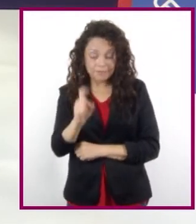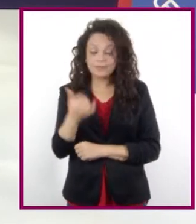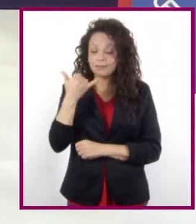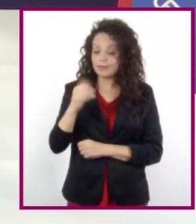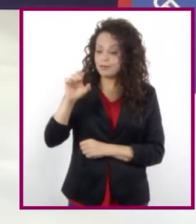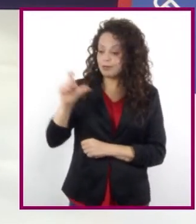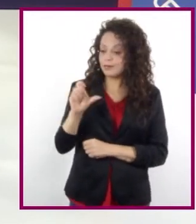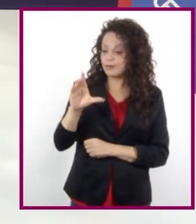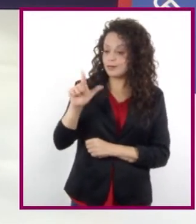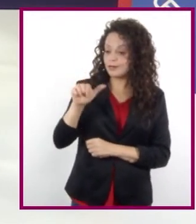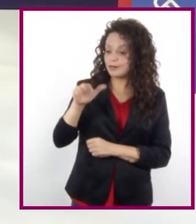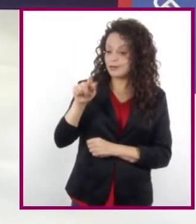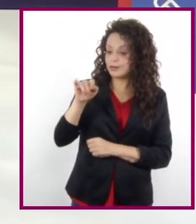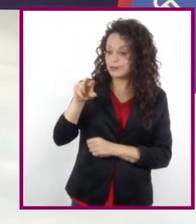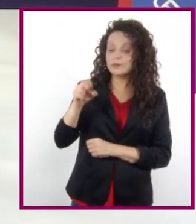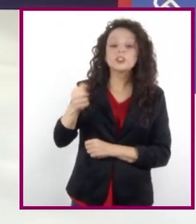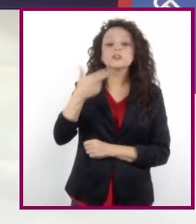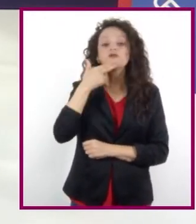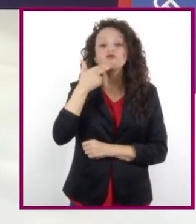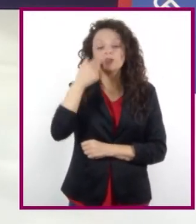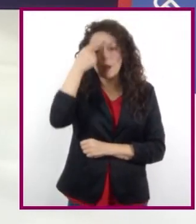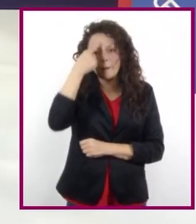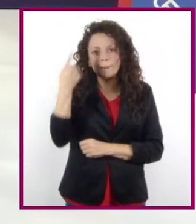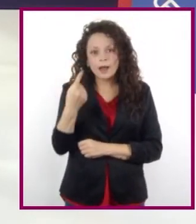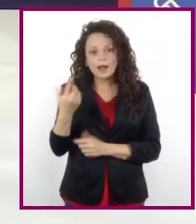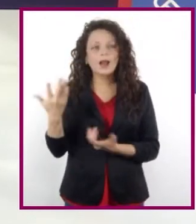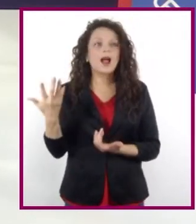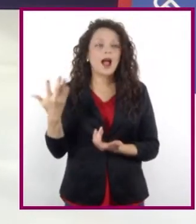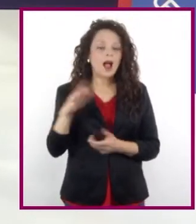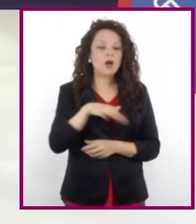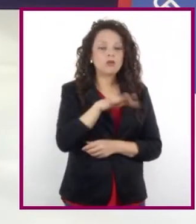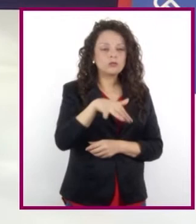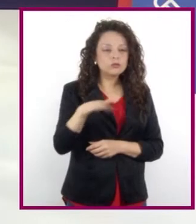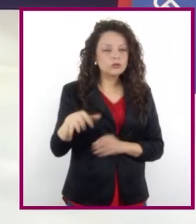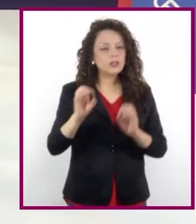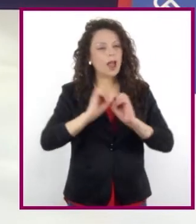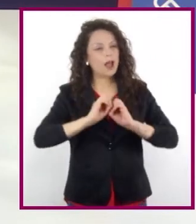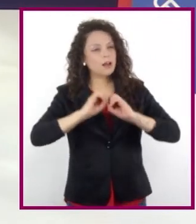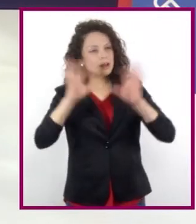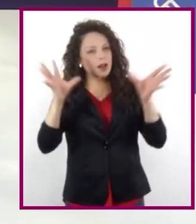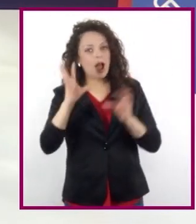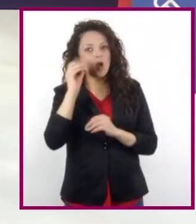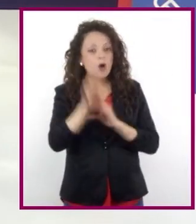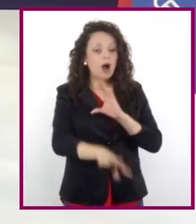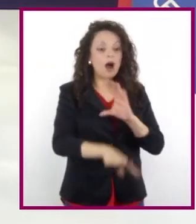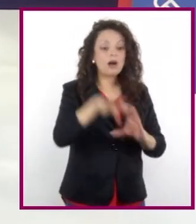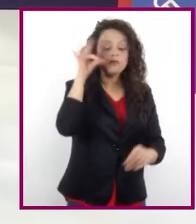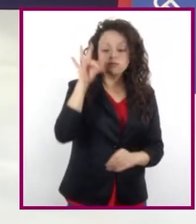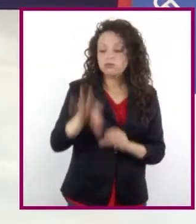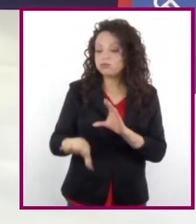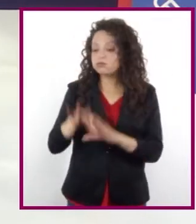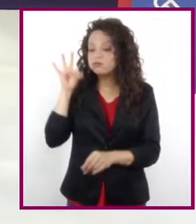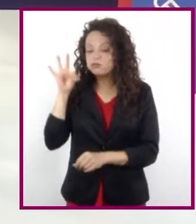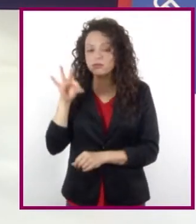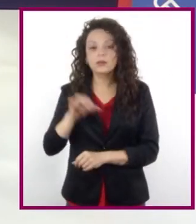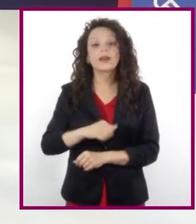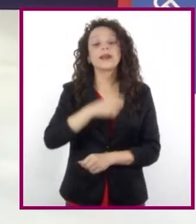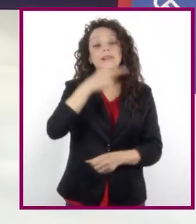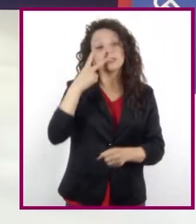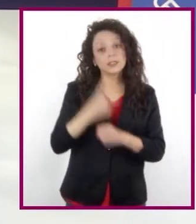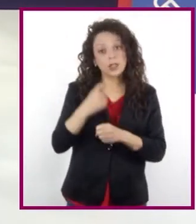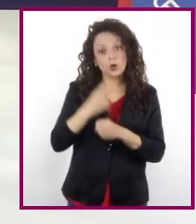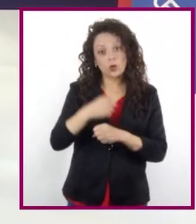exclamativos sirven en el primer caso para buscar, aclarar o localizar y en segundo para enfatizar un